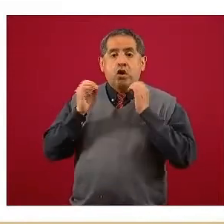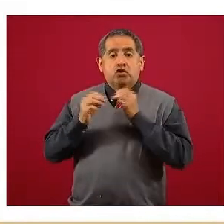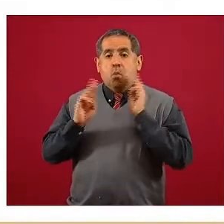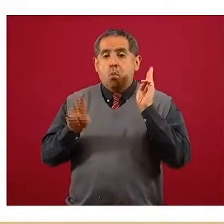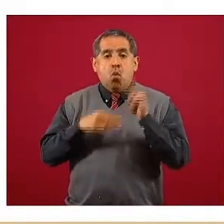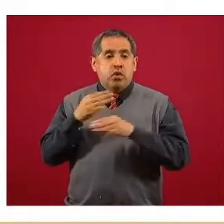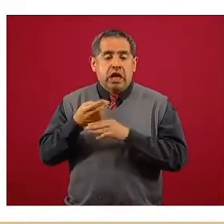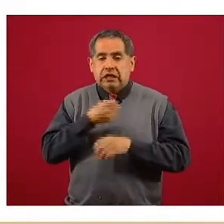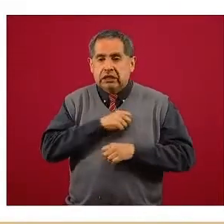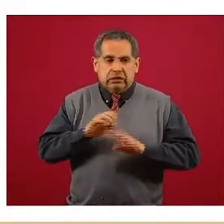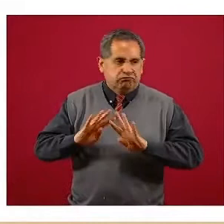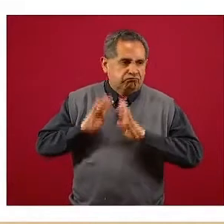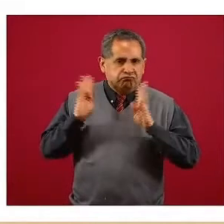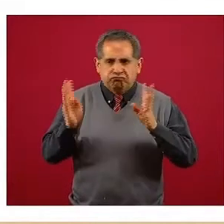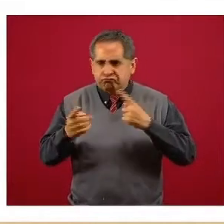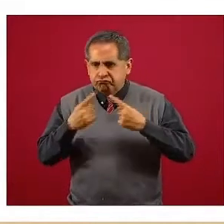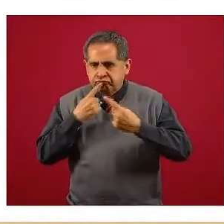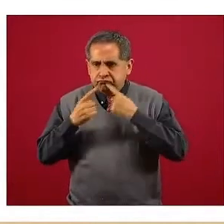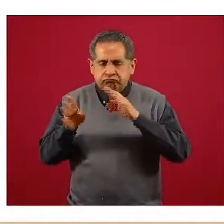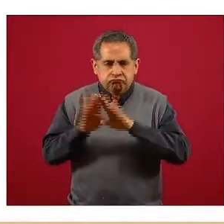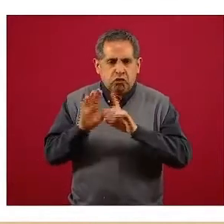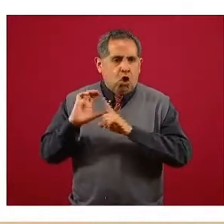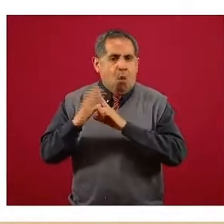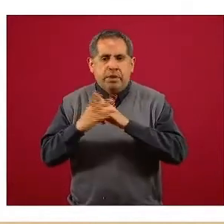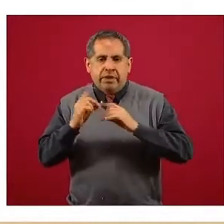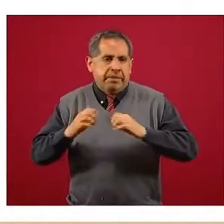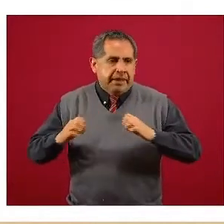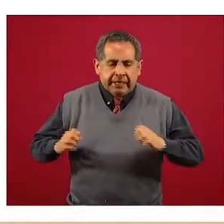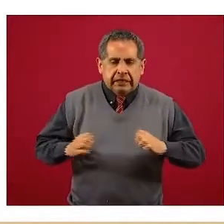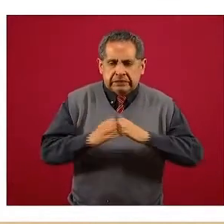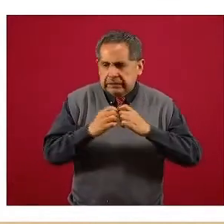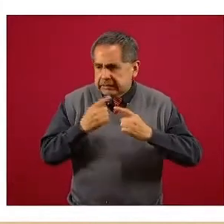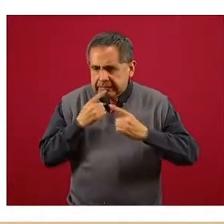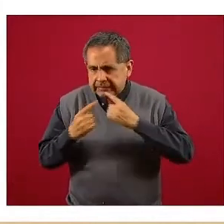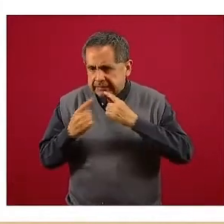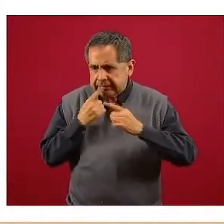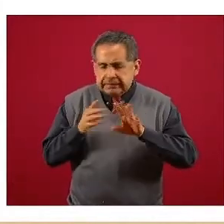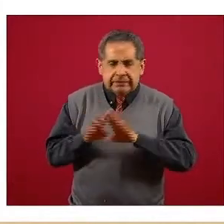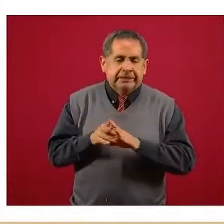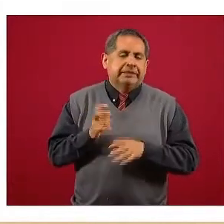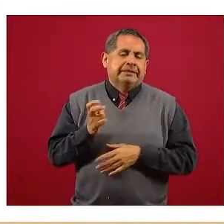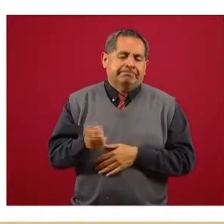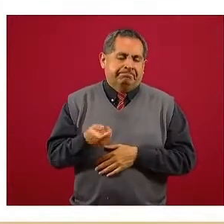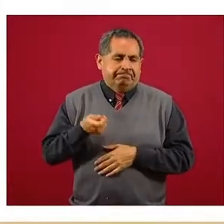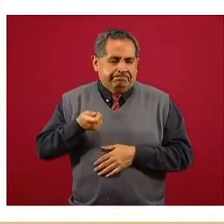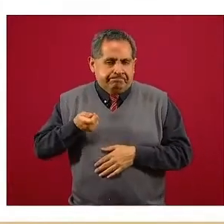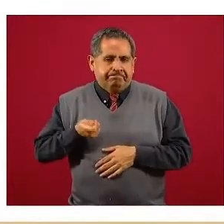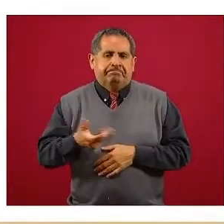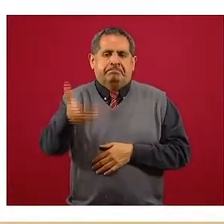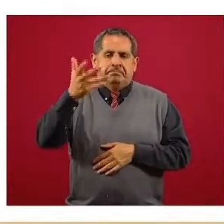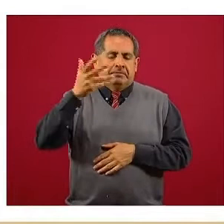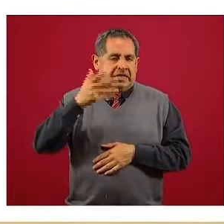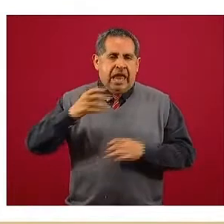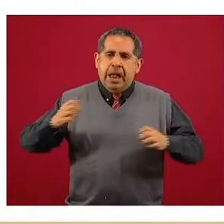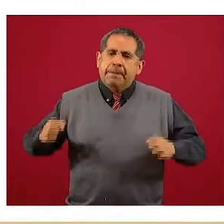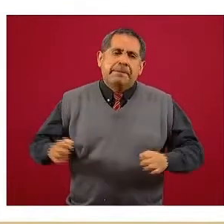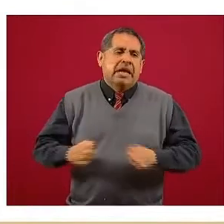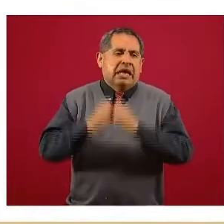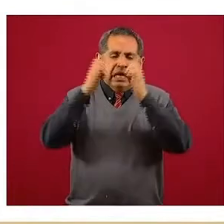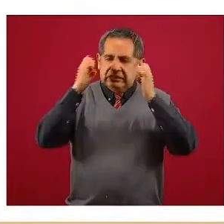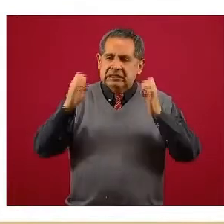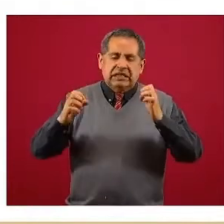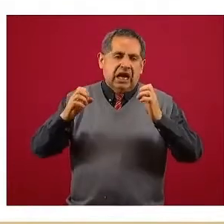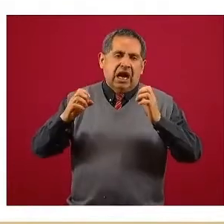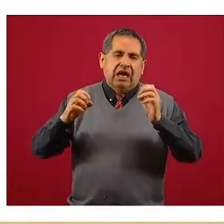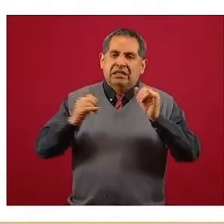la Salud a través del Comité de Emergencia y este evento se declara como una emergencia de salud pública